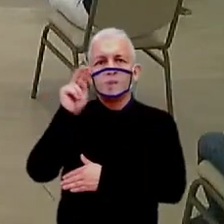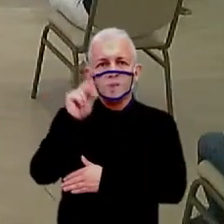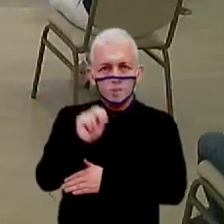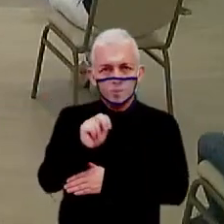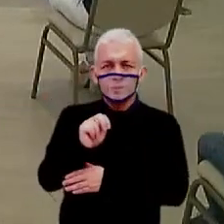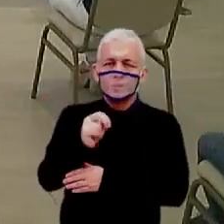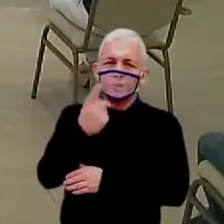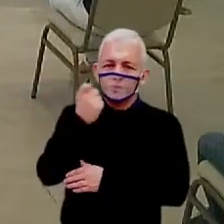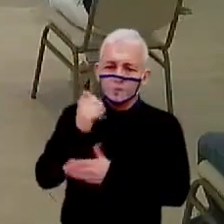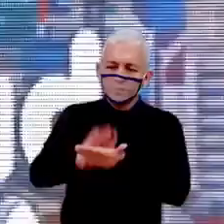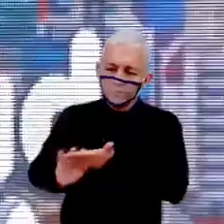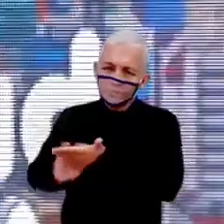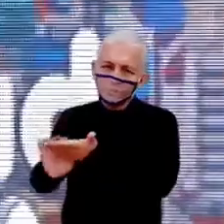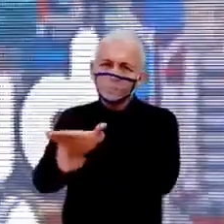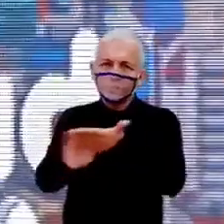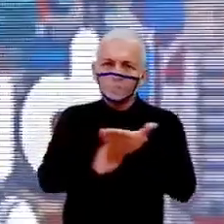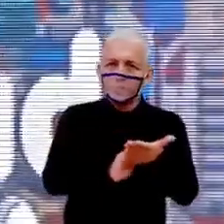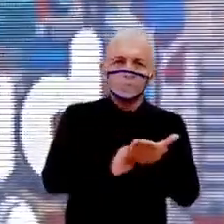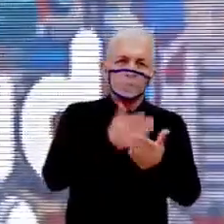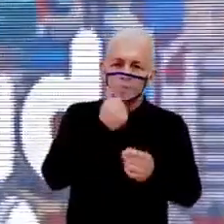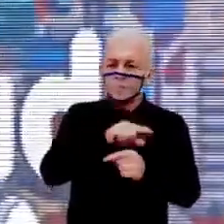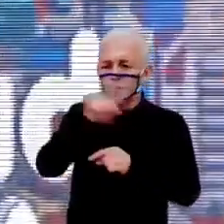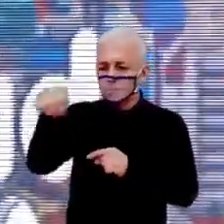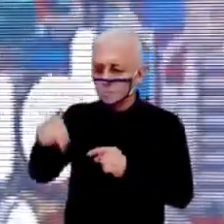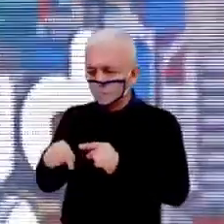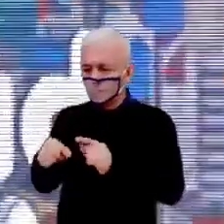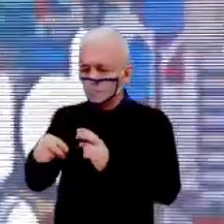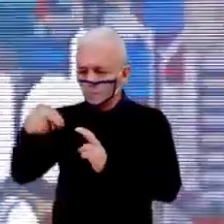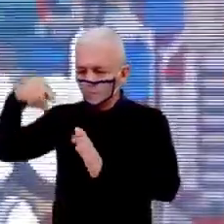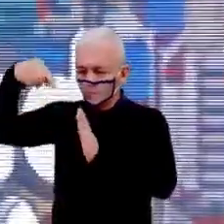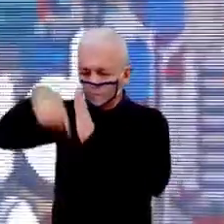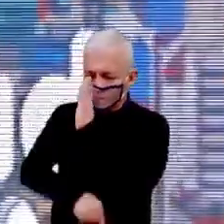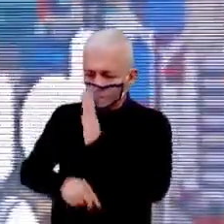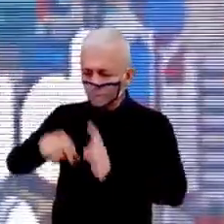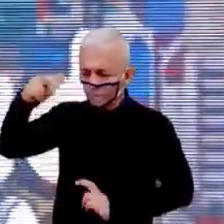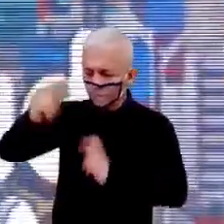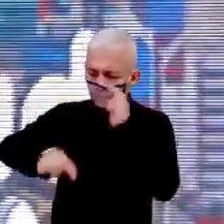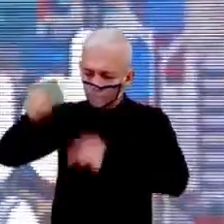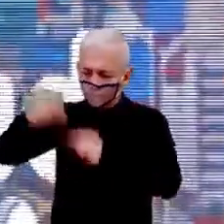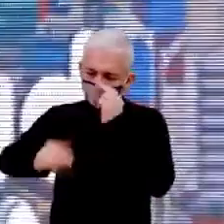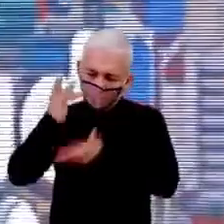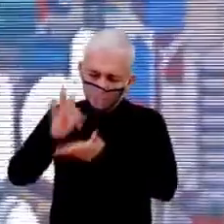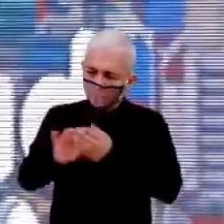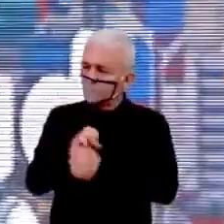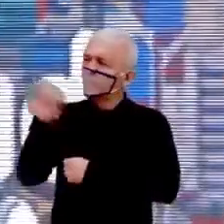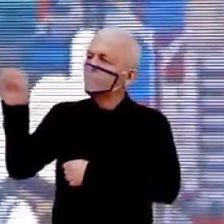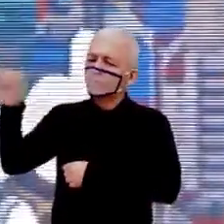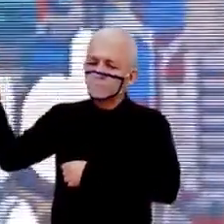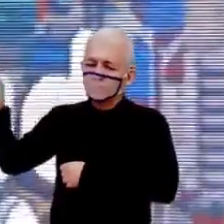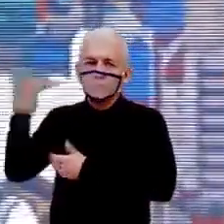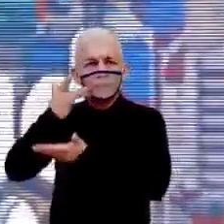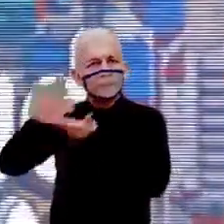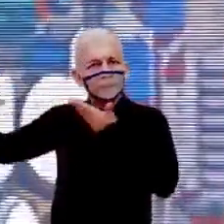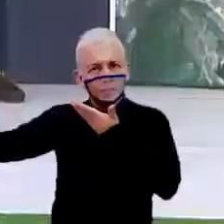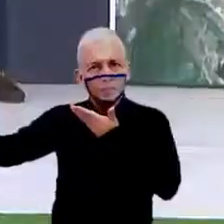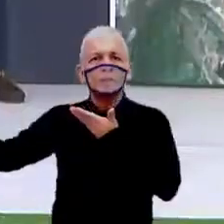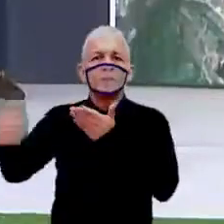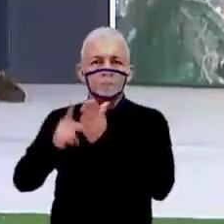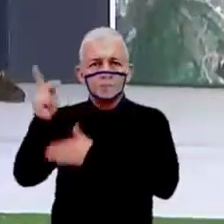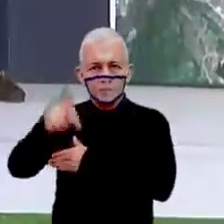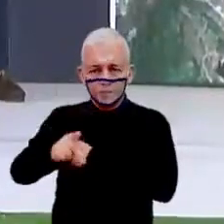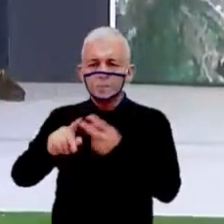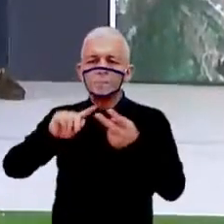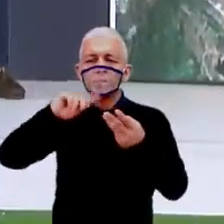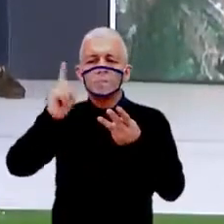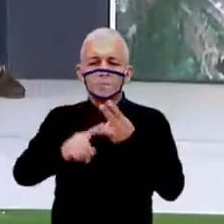y que sean conducidos a una planta de pretratamiento y luego al río Magdalena y no a la ciénaga. Y al mismo tiempo un proyecto